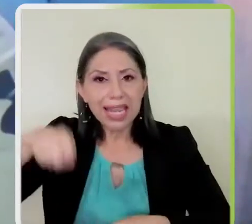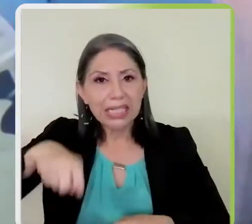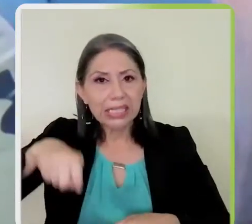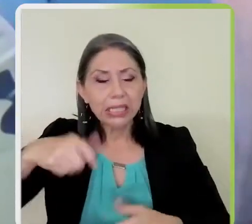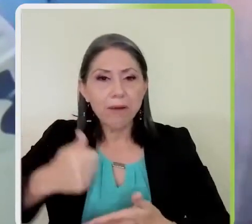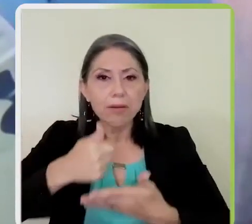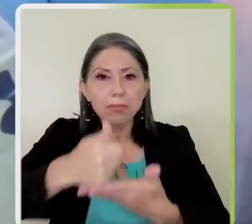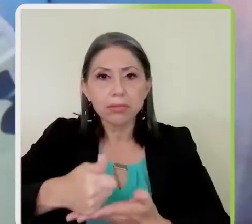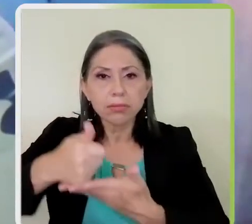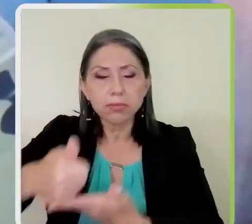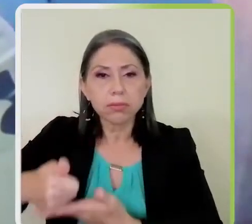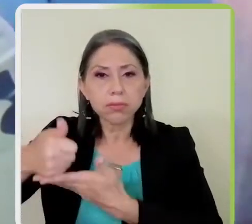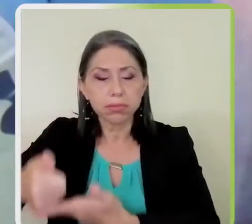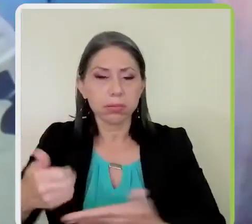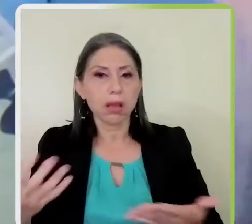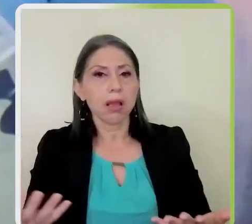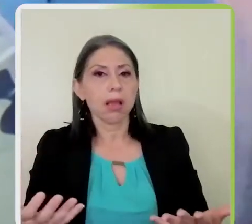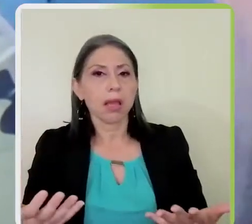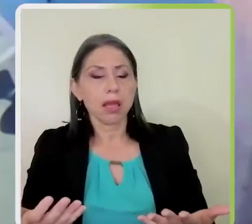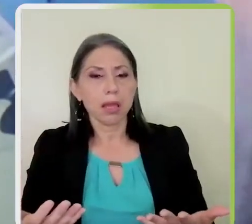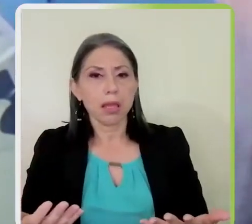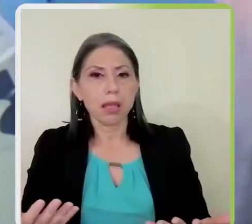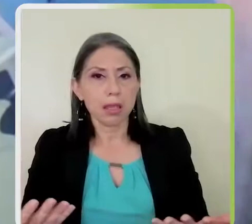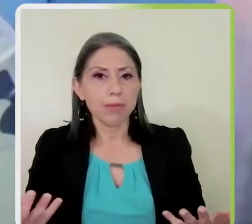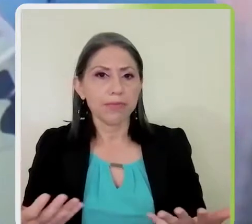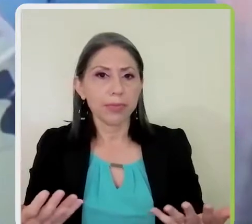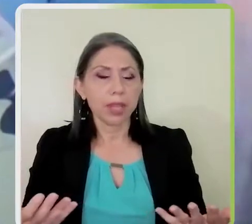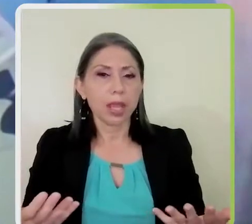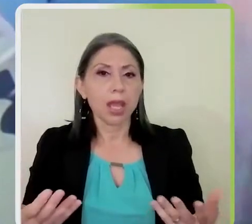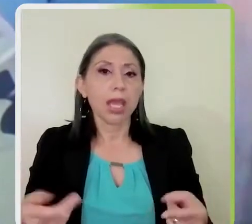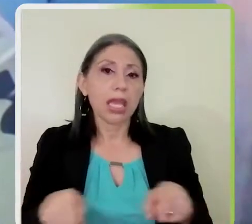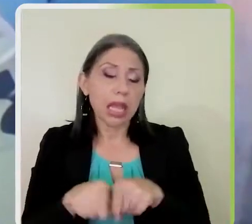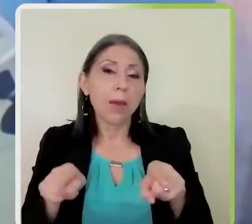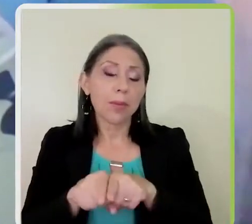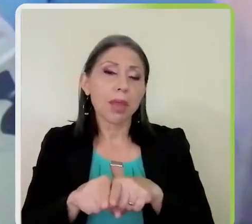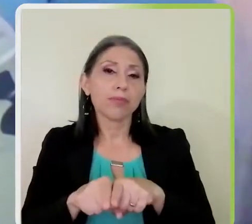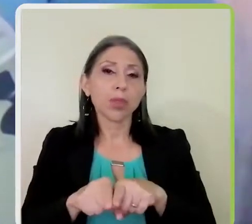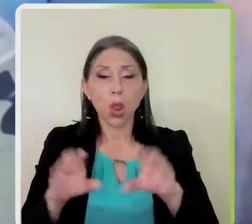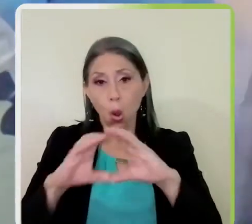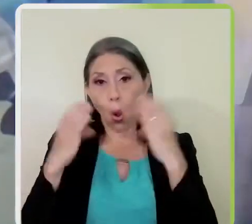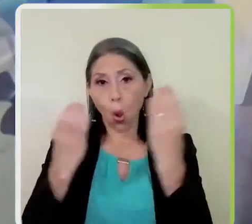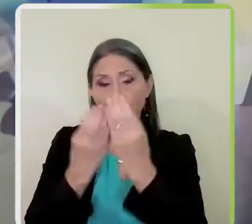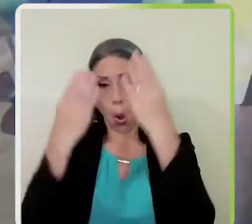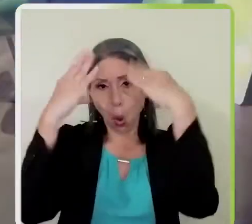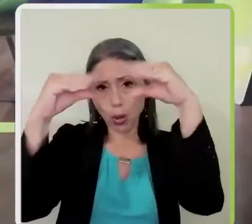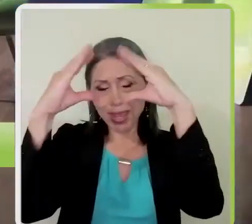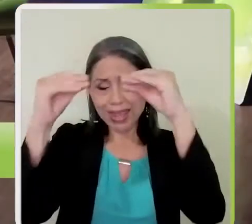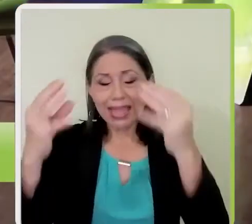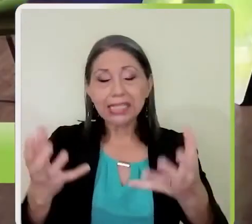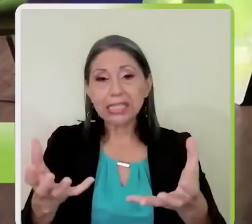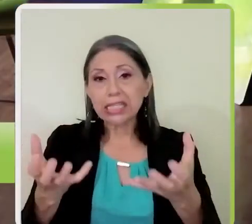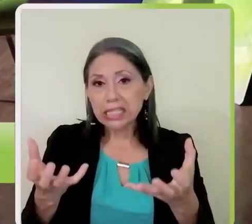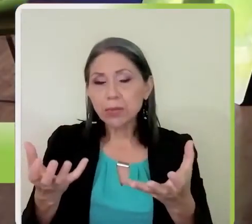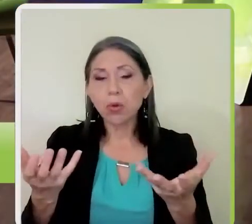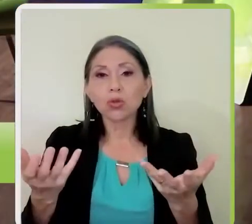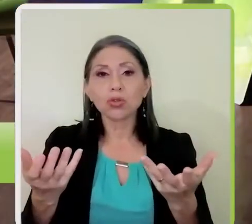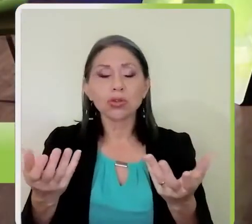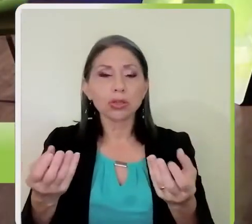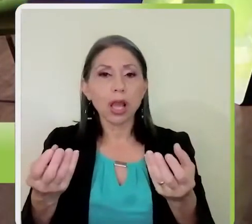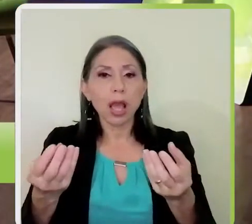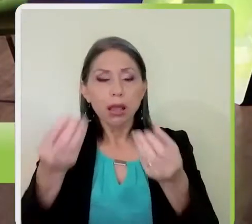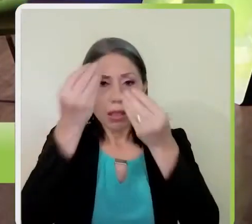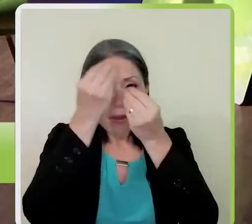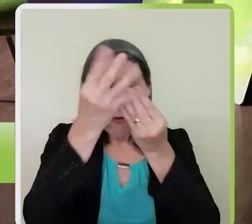de colaboraciones, y por el cual por Coindis también quisimos hacer toda la parte en donde informar